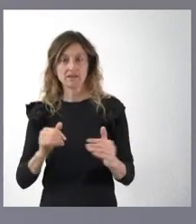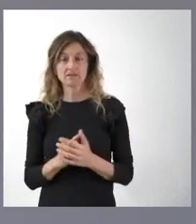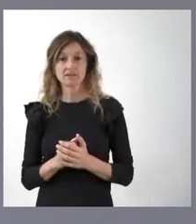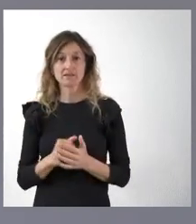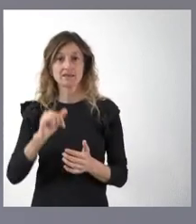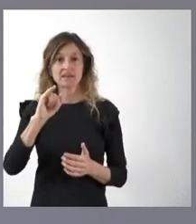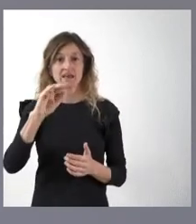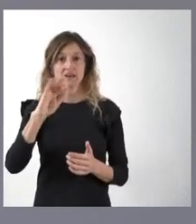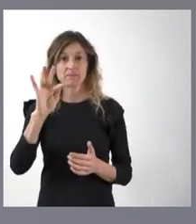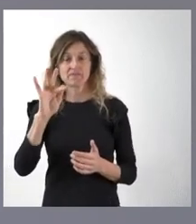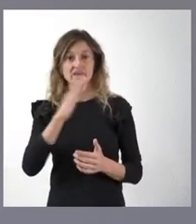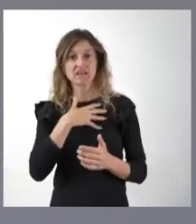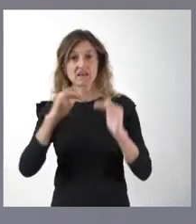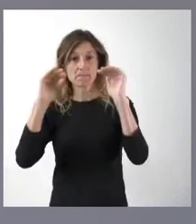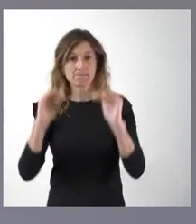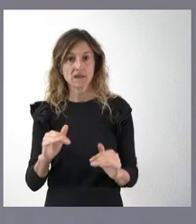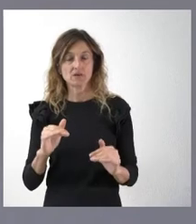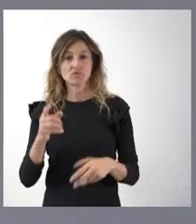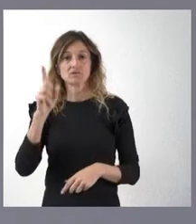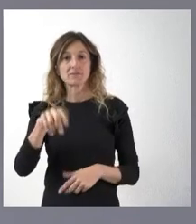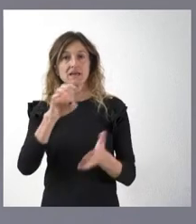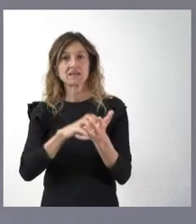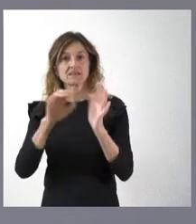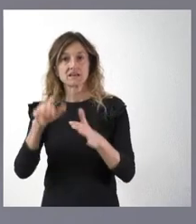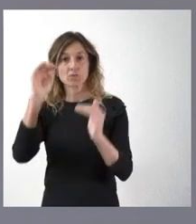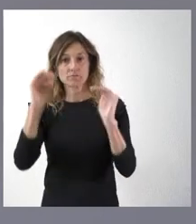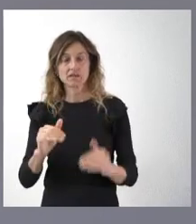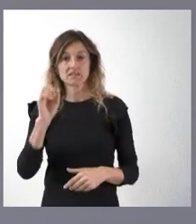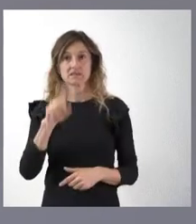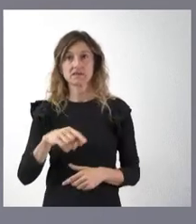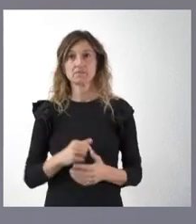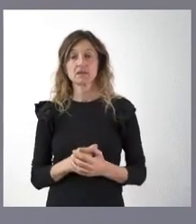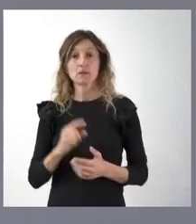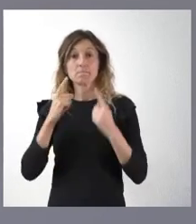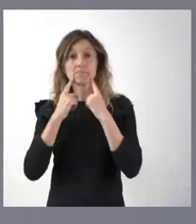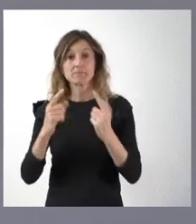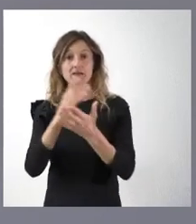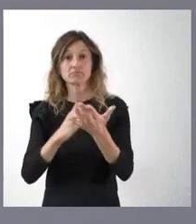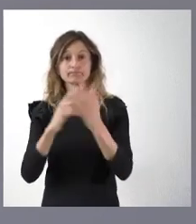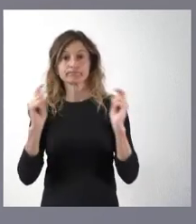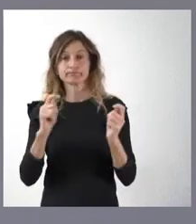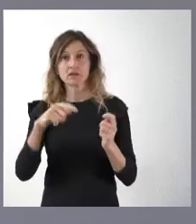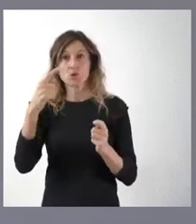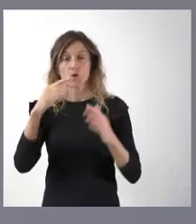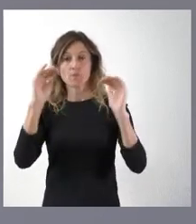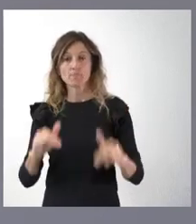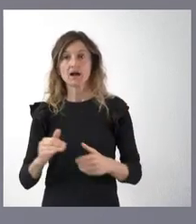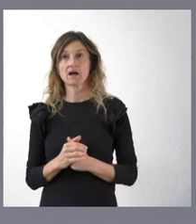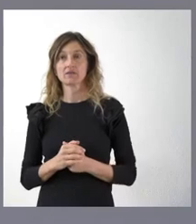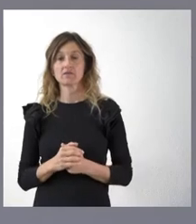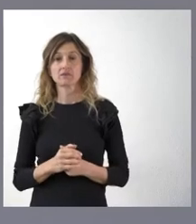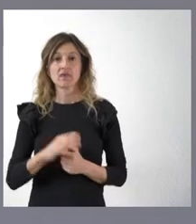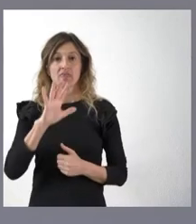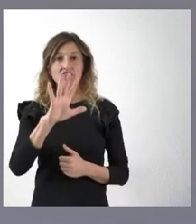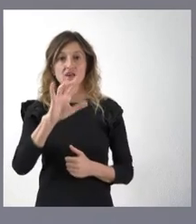la renta de las personas físicas y que se lo bajemos también en Castilla y león fuimos la primera comunidad Autónoma en anunciarlo y lo hemos bajado cuánto bajamos el